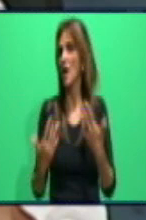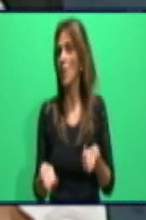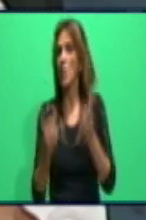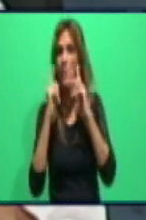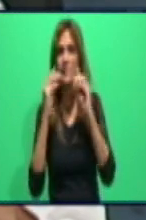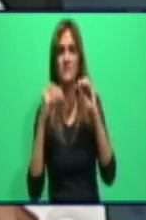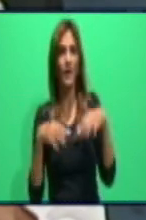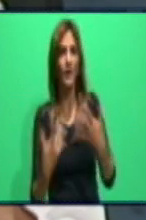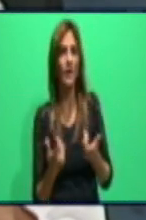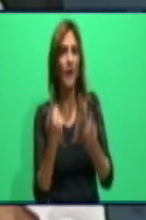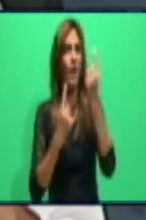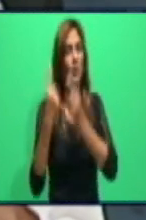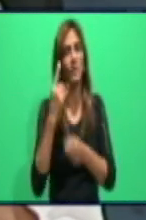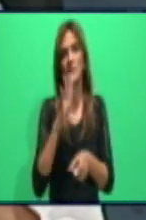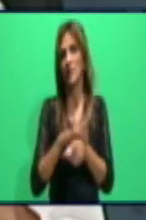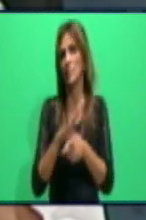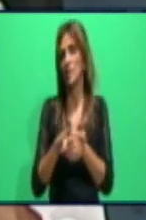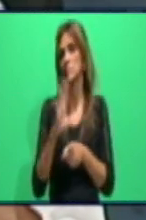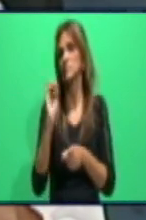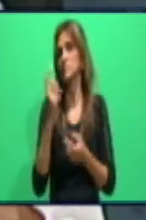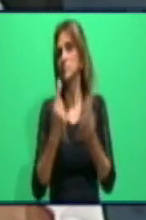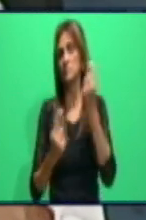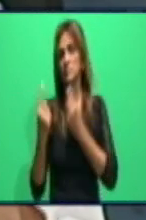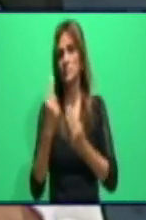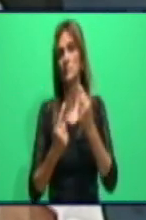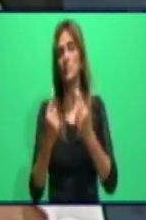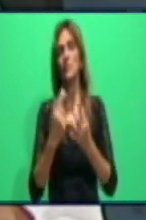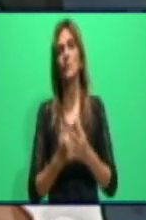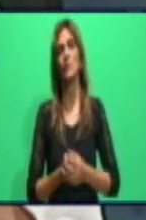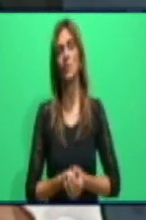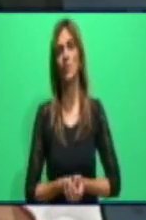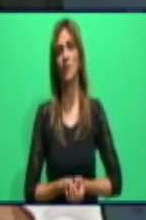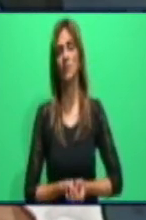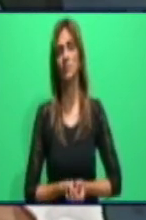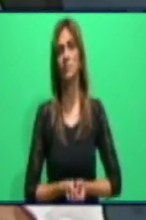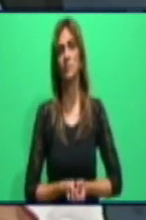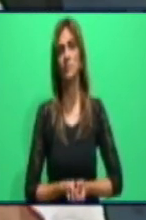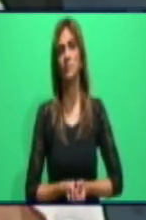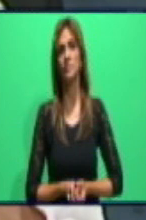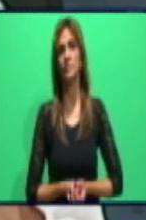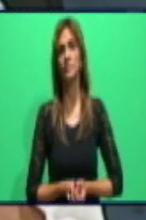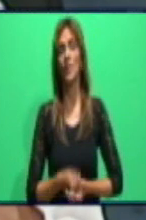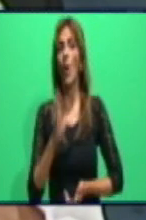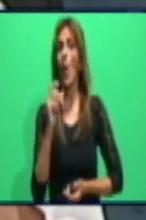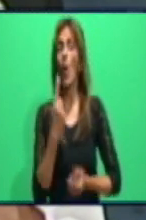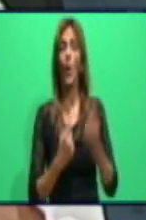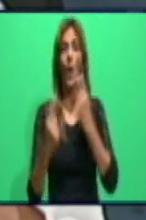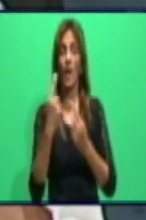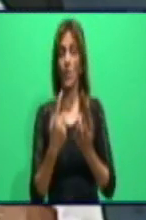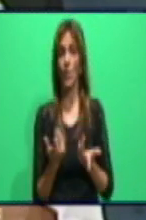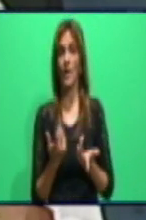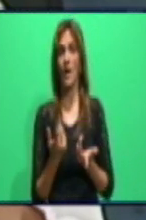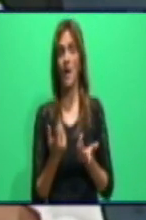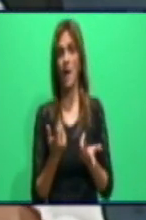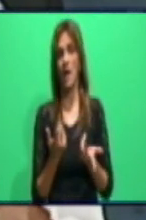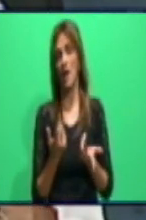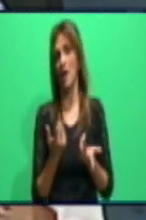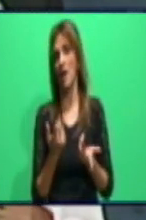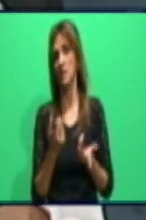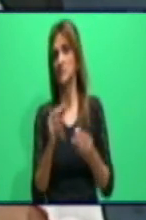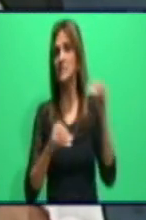los sujetos tratados en los últimos tres meses en este periodo de tiempo igual o con alguna condición médica que hayas requerido durante